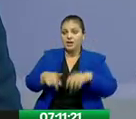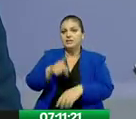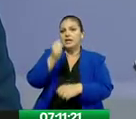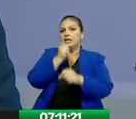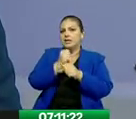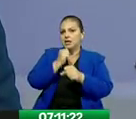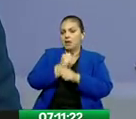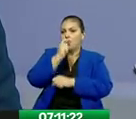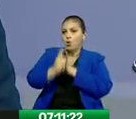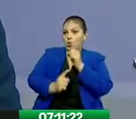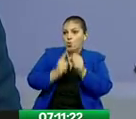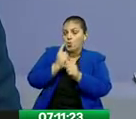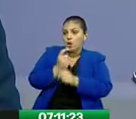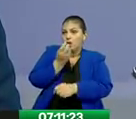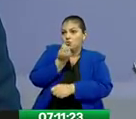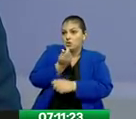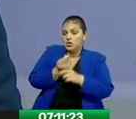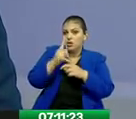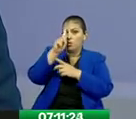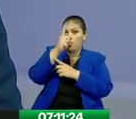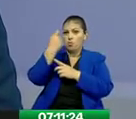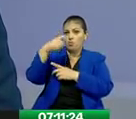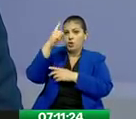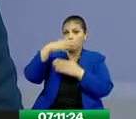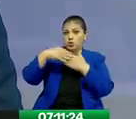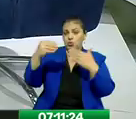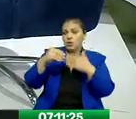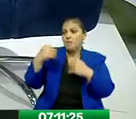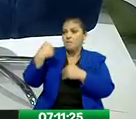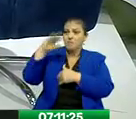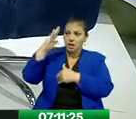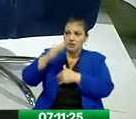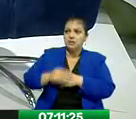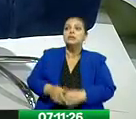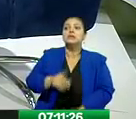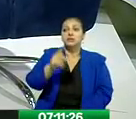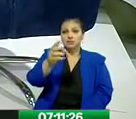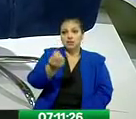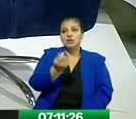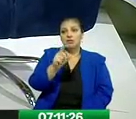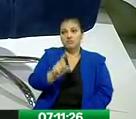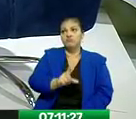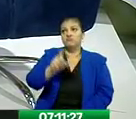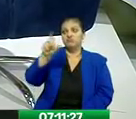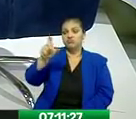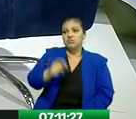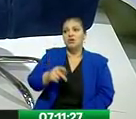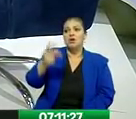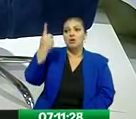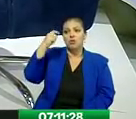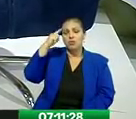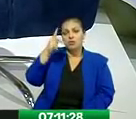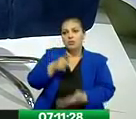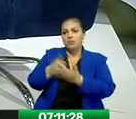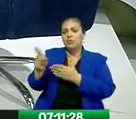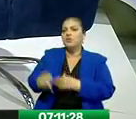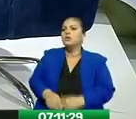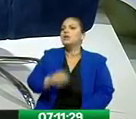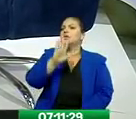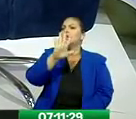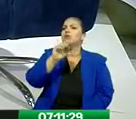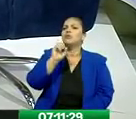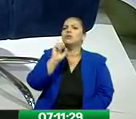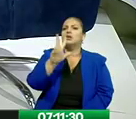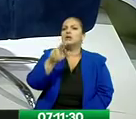de $1 millón al año y que representarían un ingreso fiscal de 532 millones en 3 años.